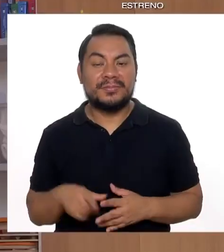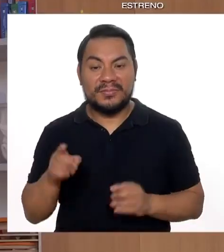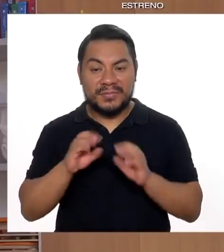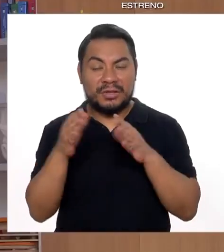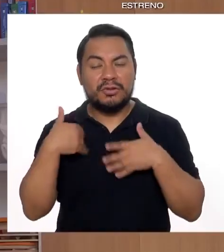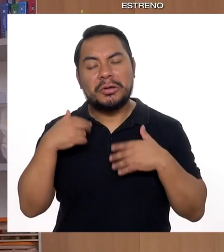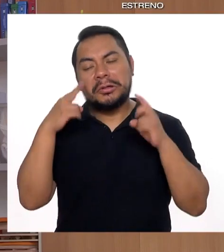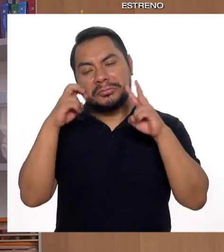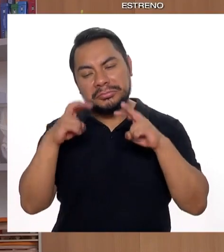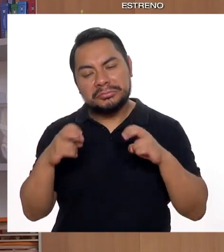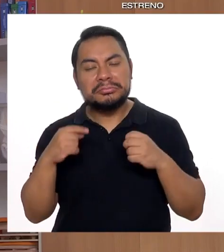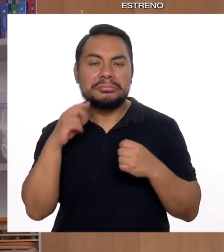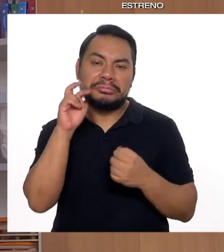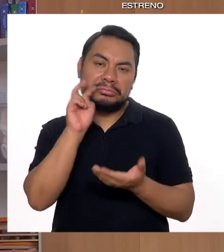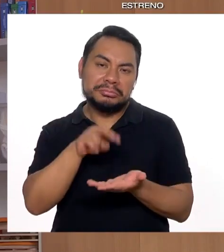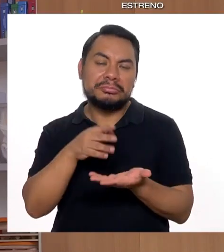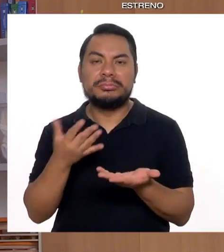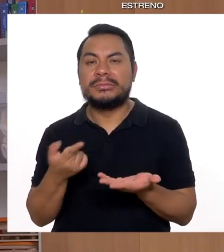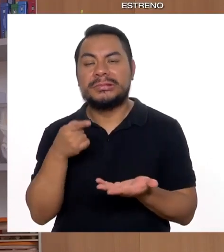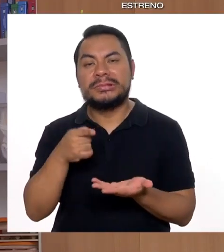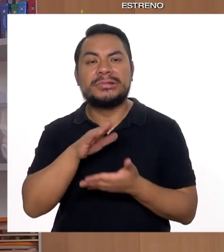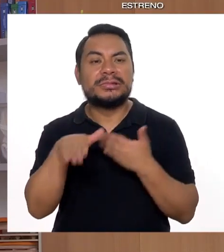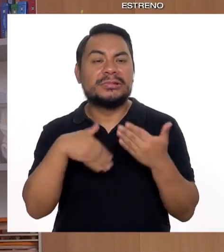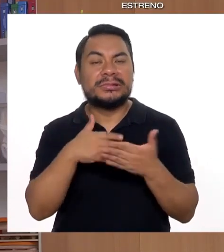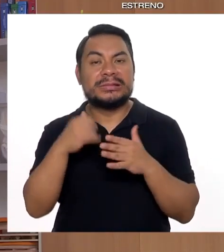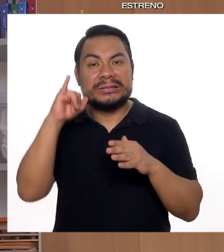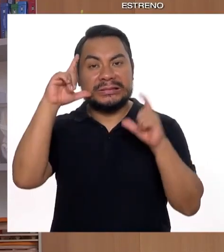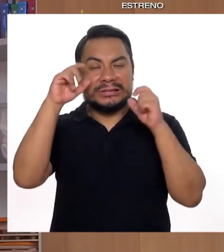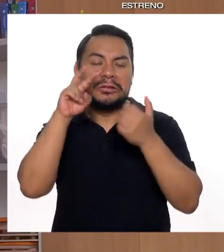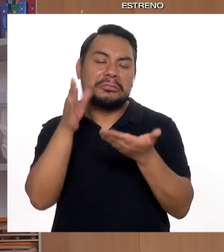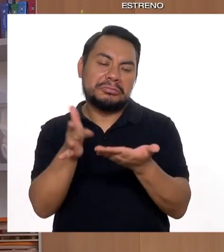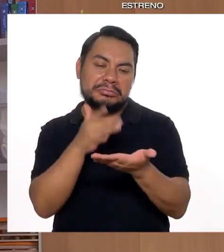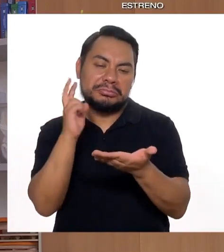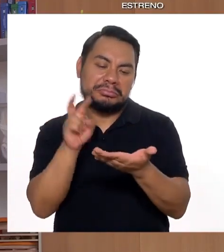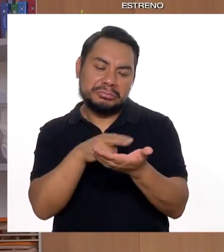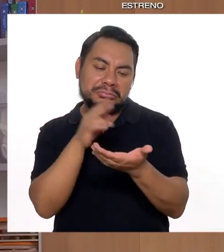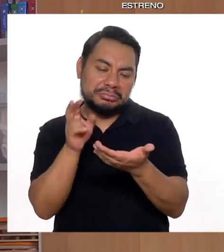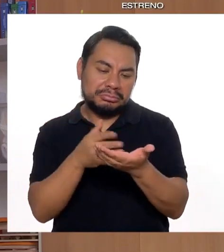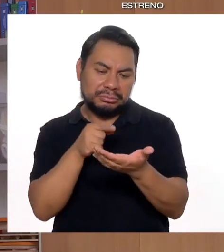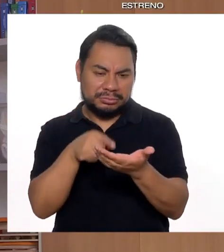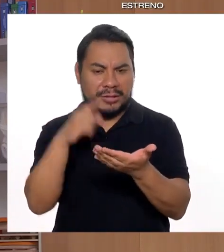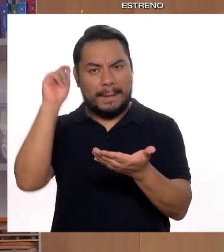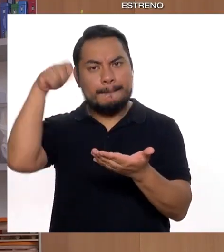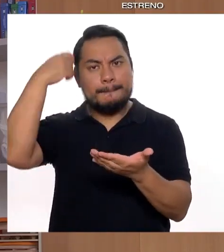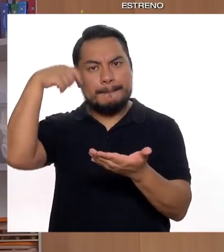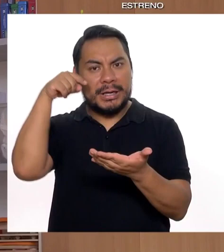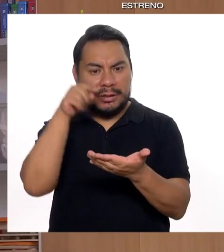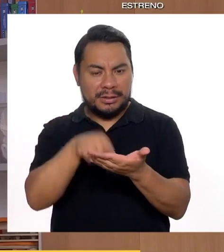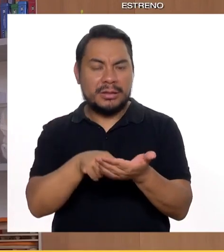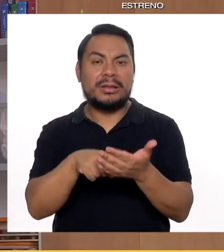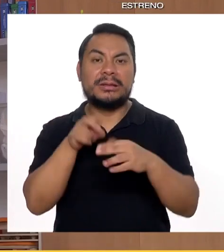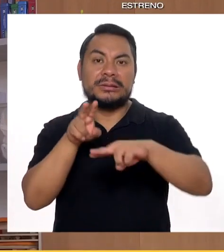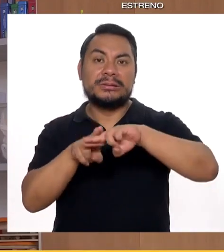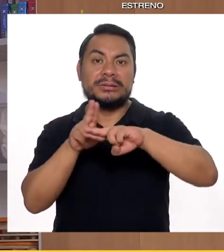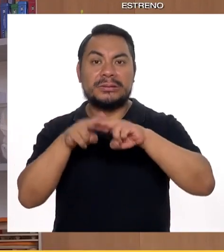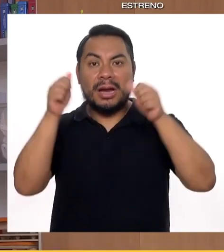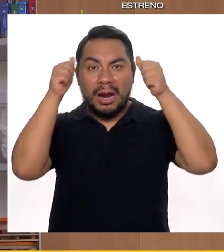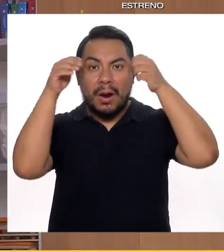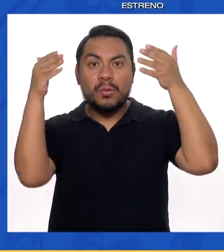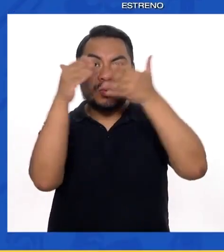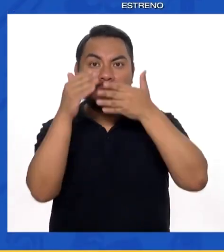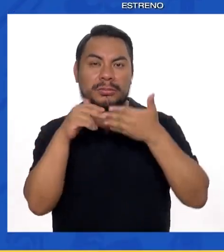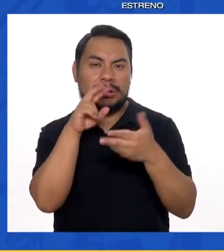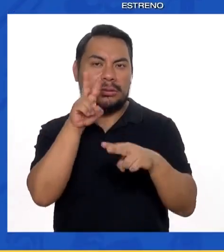Un día yo estaba revisando los reels en Instagram y me encontré con un video que tenía el hashtag de